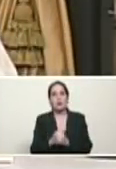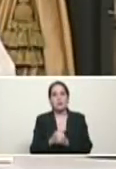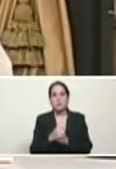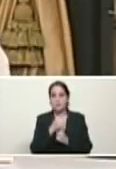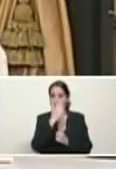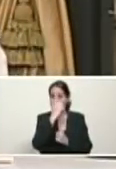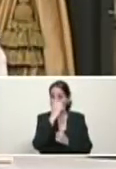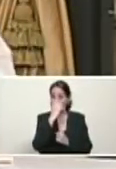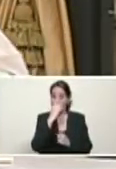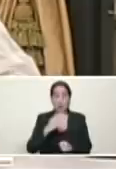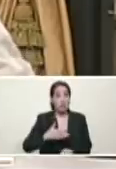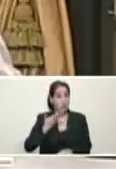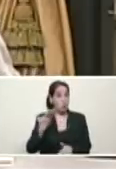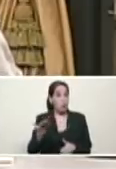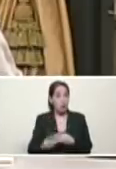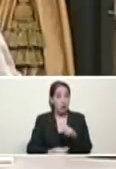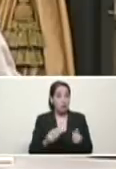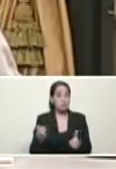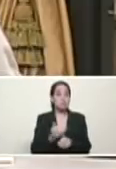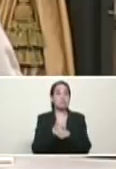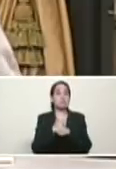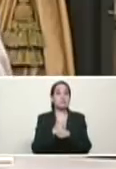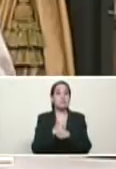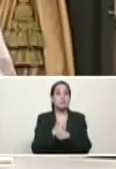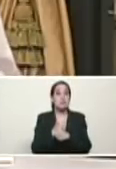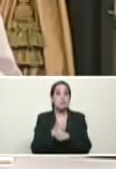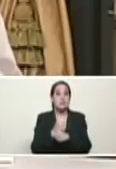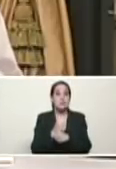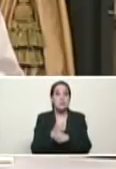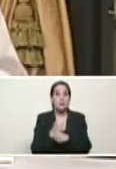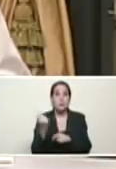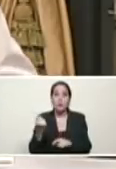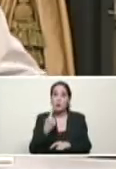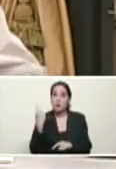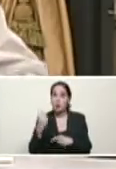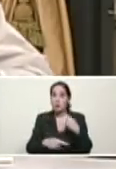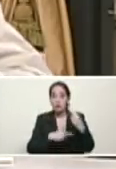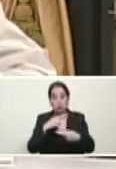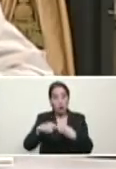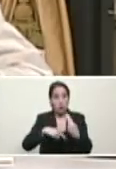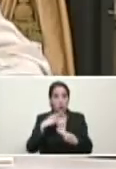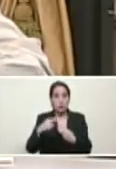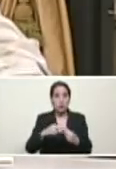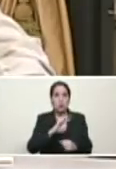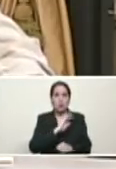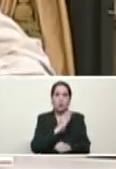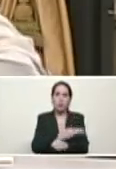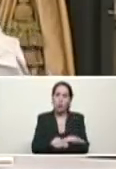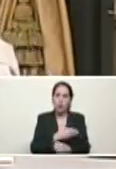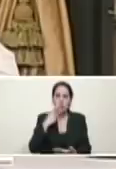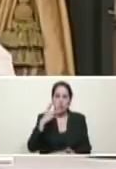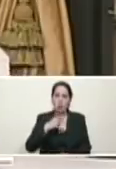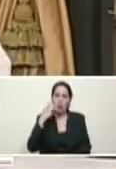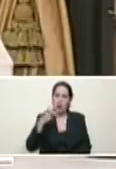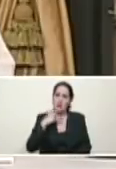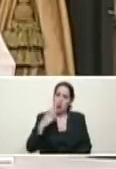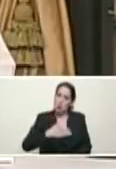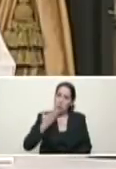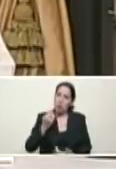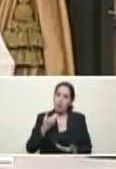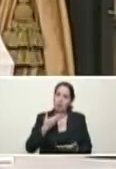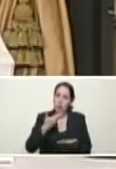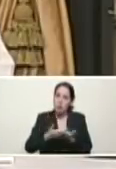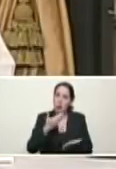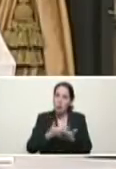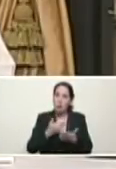¿Eso es posible lograrlo? Claro que es posible. Y solo una revolución en el poder político puede plantearse unas metas así. ¿Puede